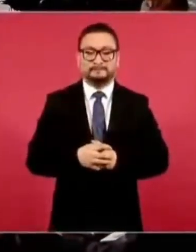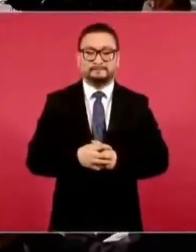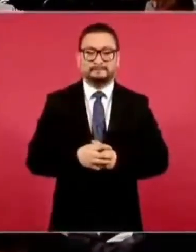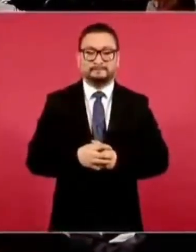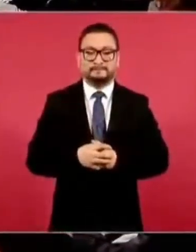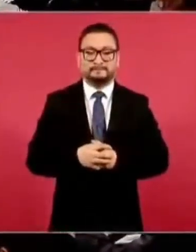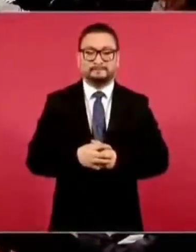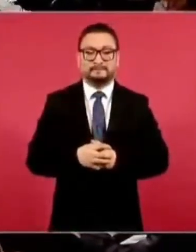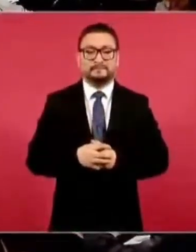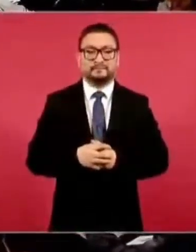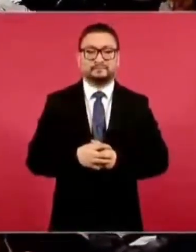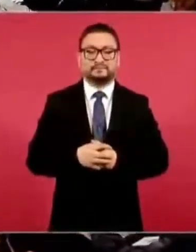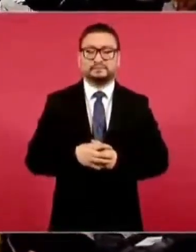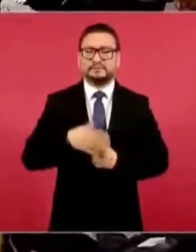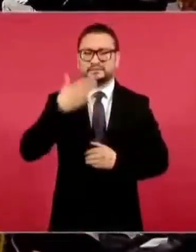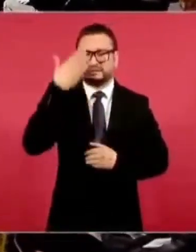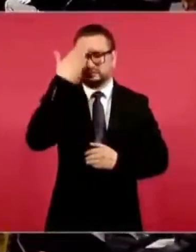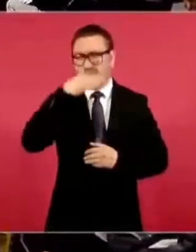¿saben quién fue